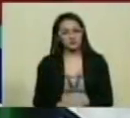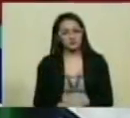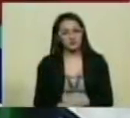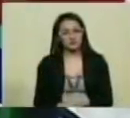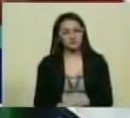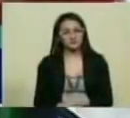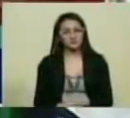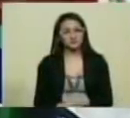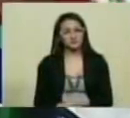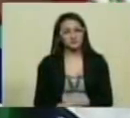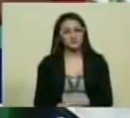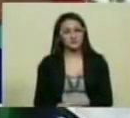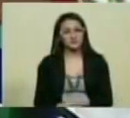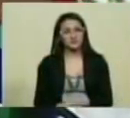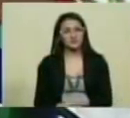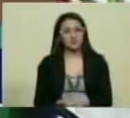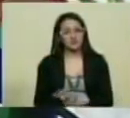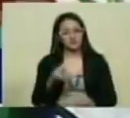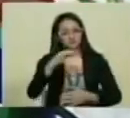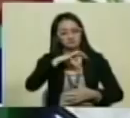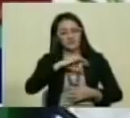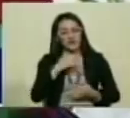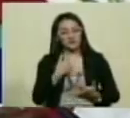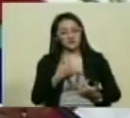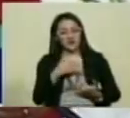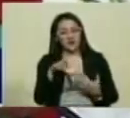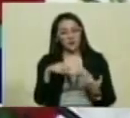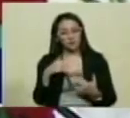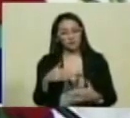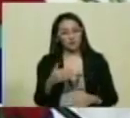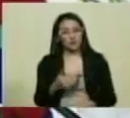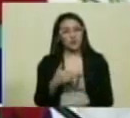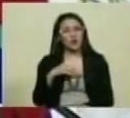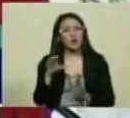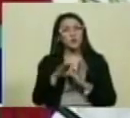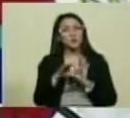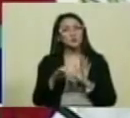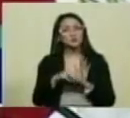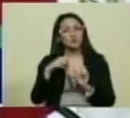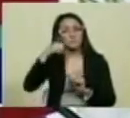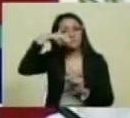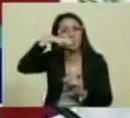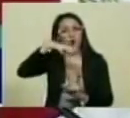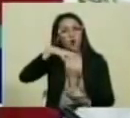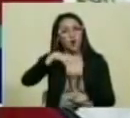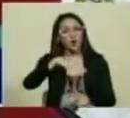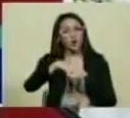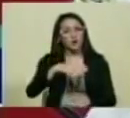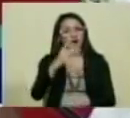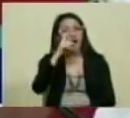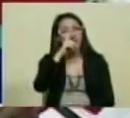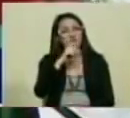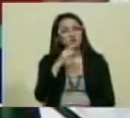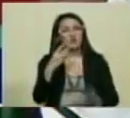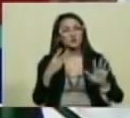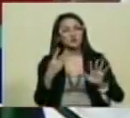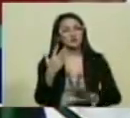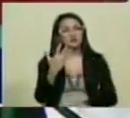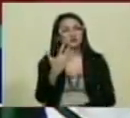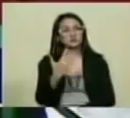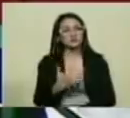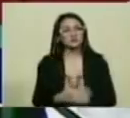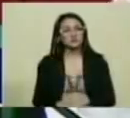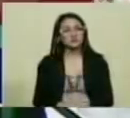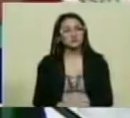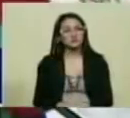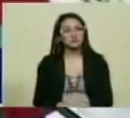el virus de la revolución sembrado, y estaba haciendo curso de paracaidismo yo, en el año 85, y habían asesinado a